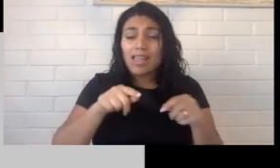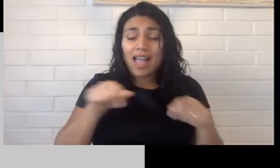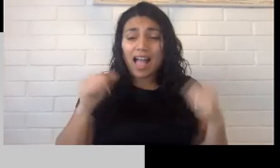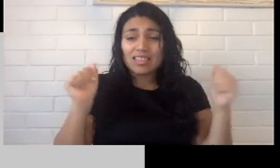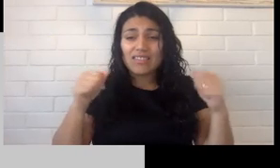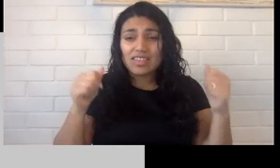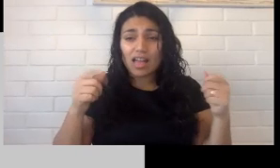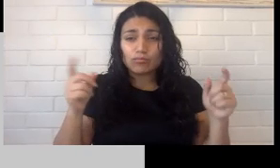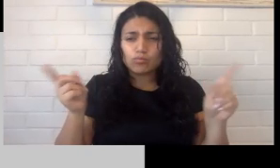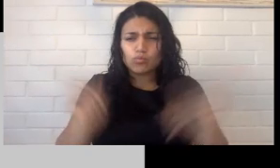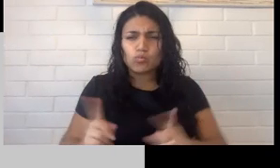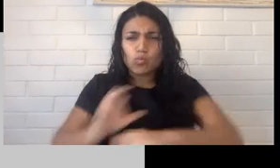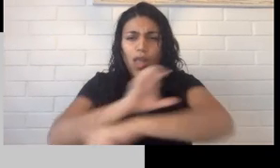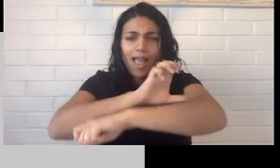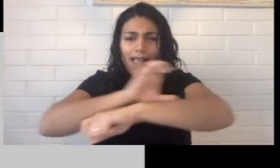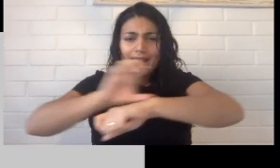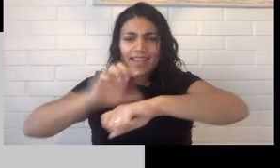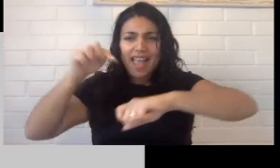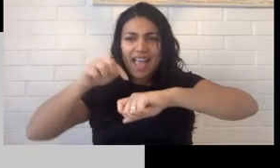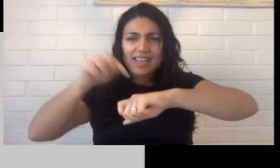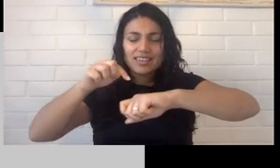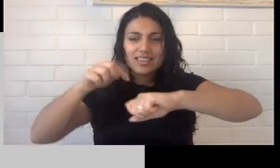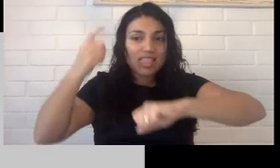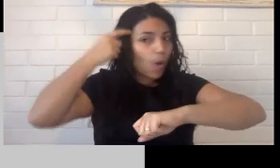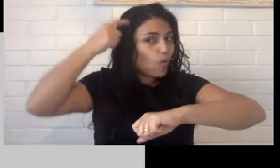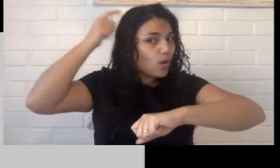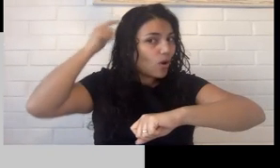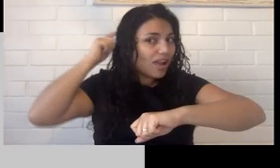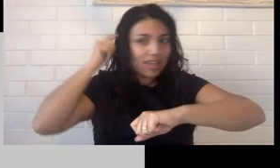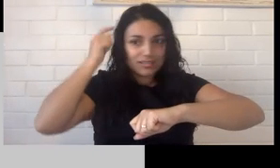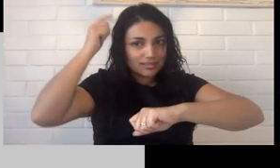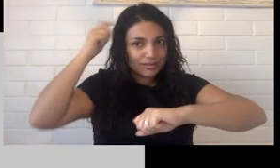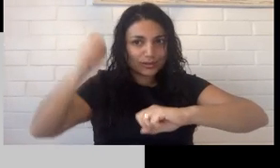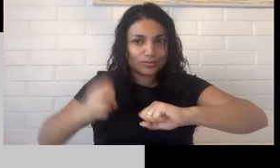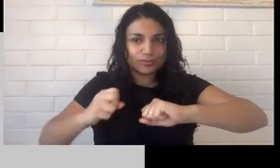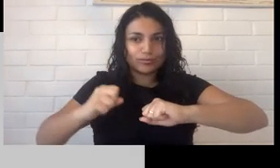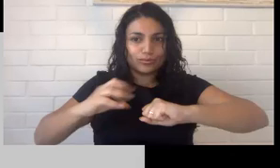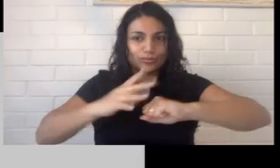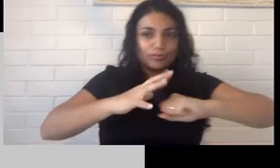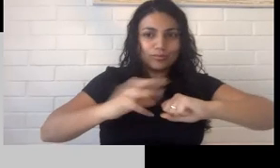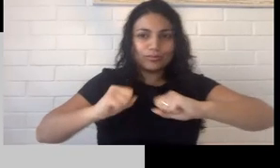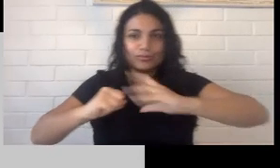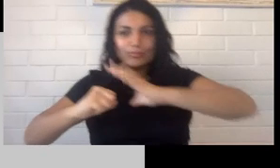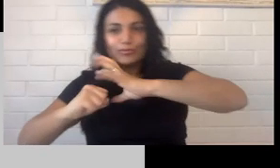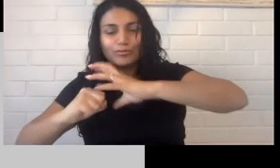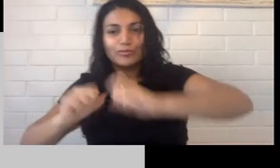neuronas. Esto es particularmente relevante en el contexto